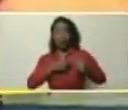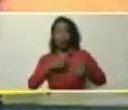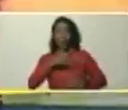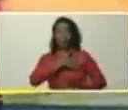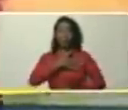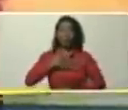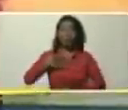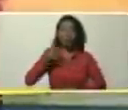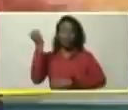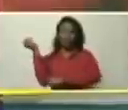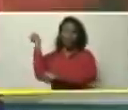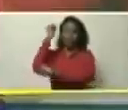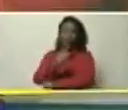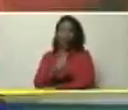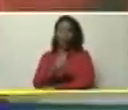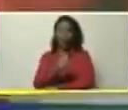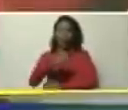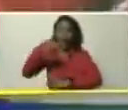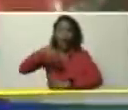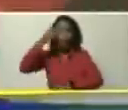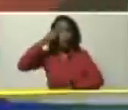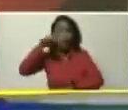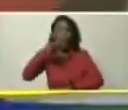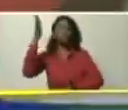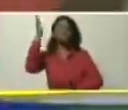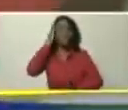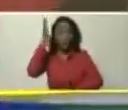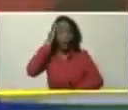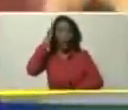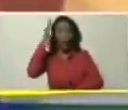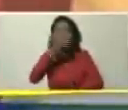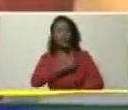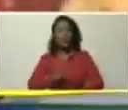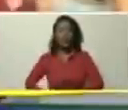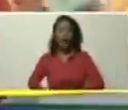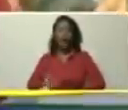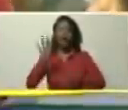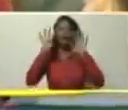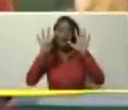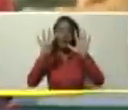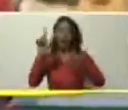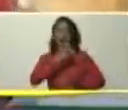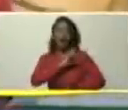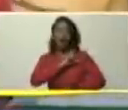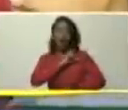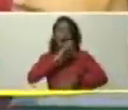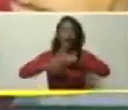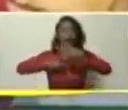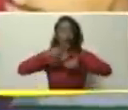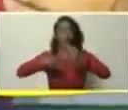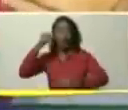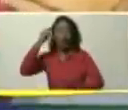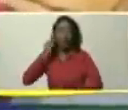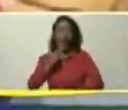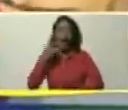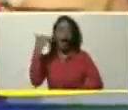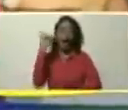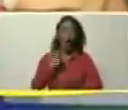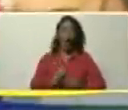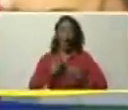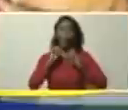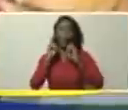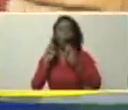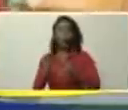vencer. Este pueblo sabe, presidente, que el 9 de enero la revolución bolivariana tendrá la